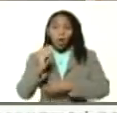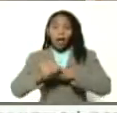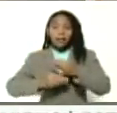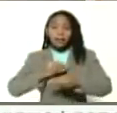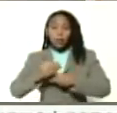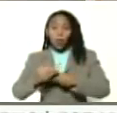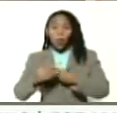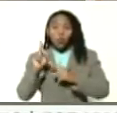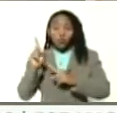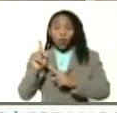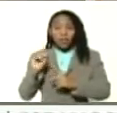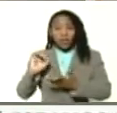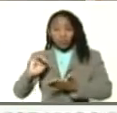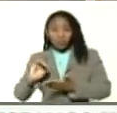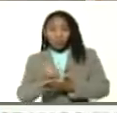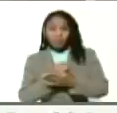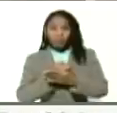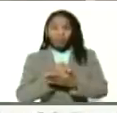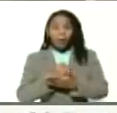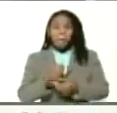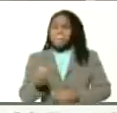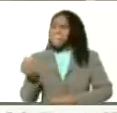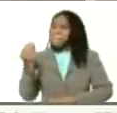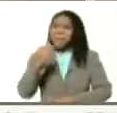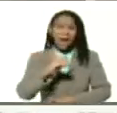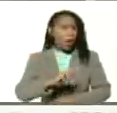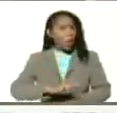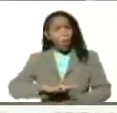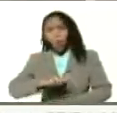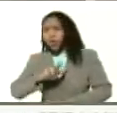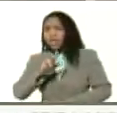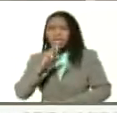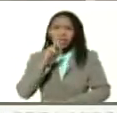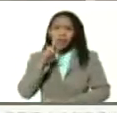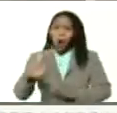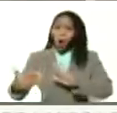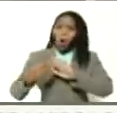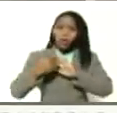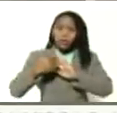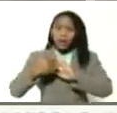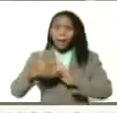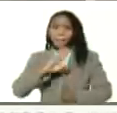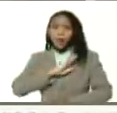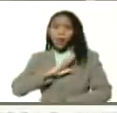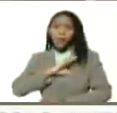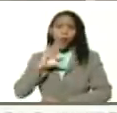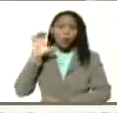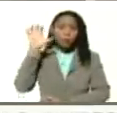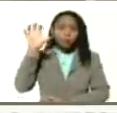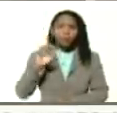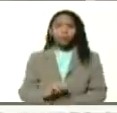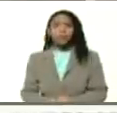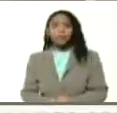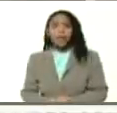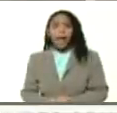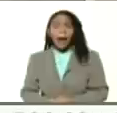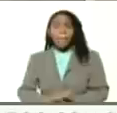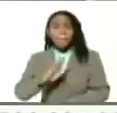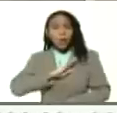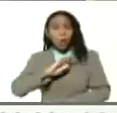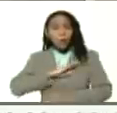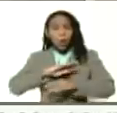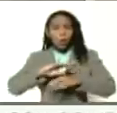de los despojos más terribles contra nuestro patrimonio, el patrimonio de los venezolanos,